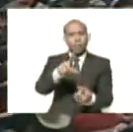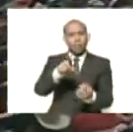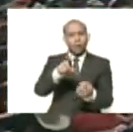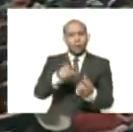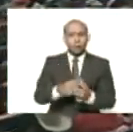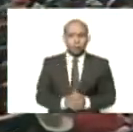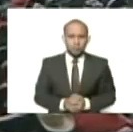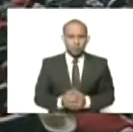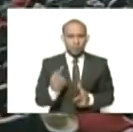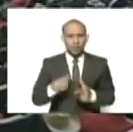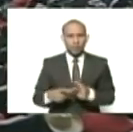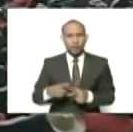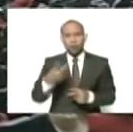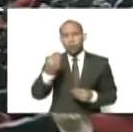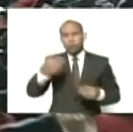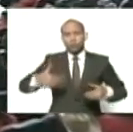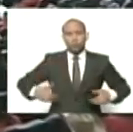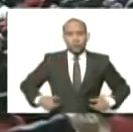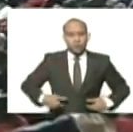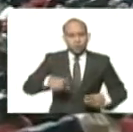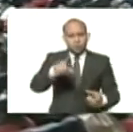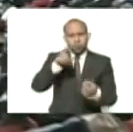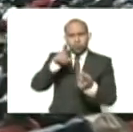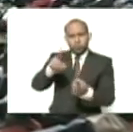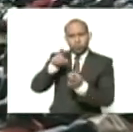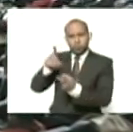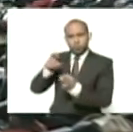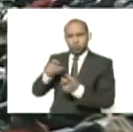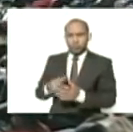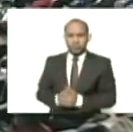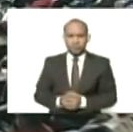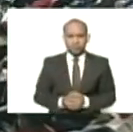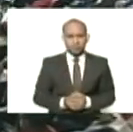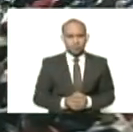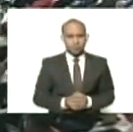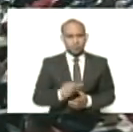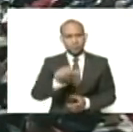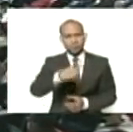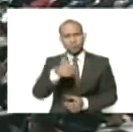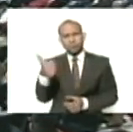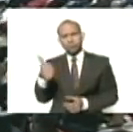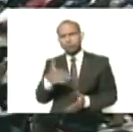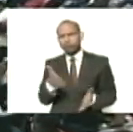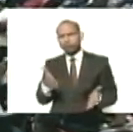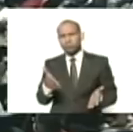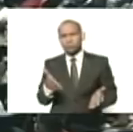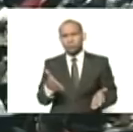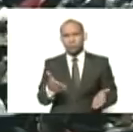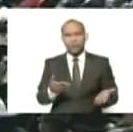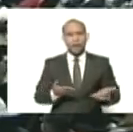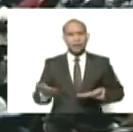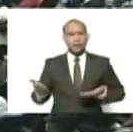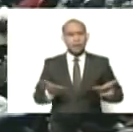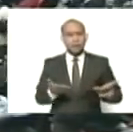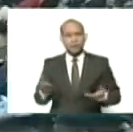Pero se está haciendo un inmenso esfuerzo de cobro de los impuestos. Y lo otro es los servicios públicos,